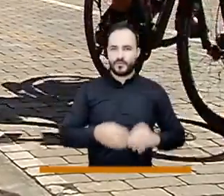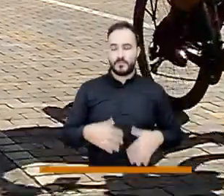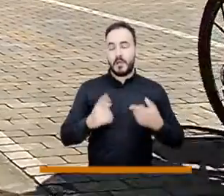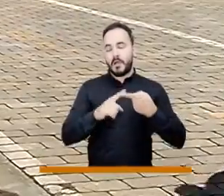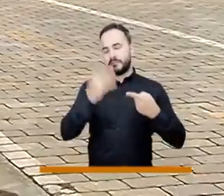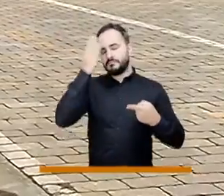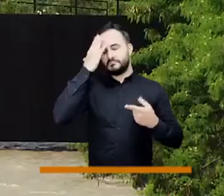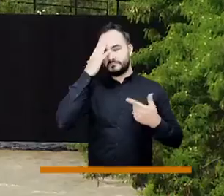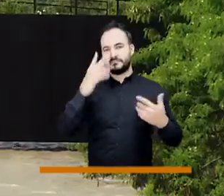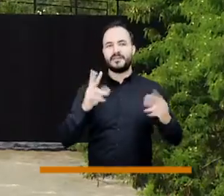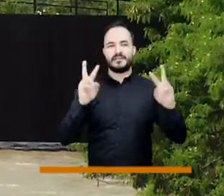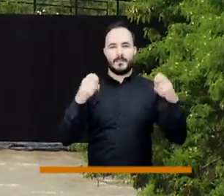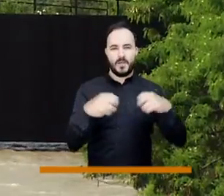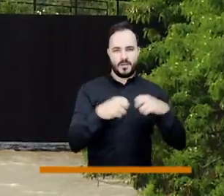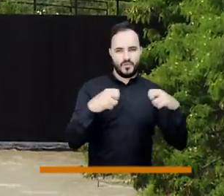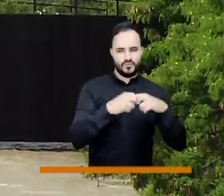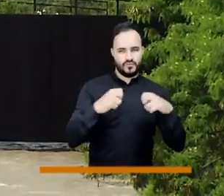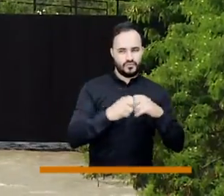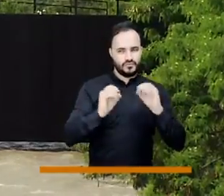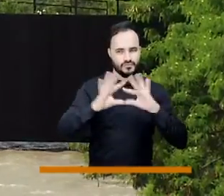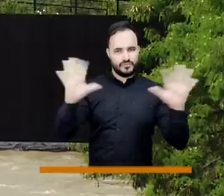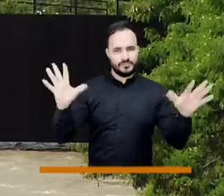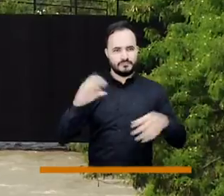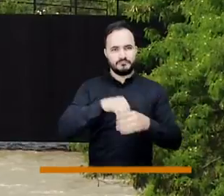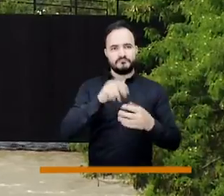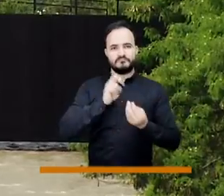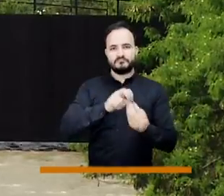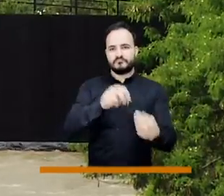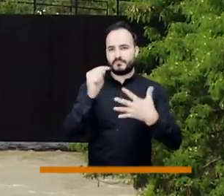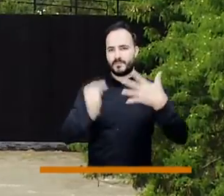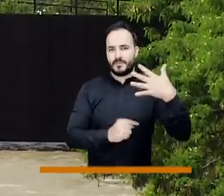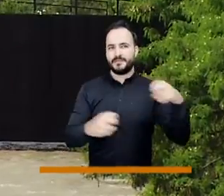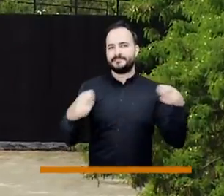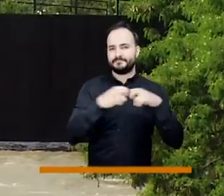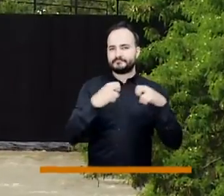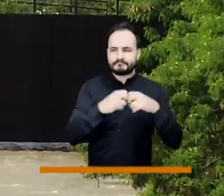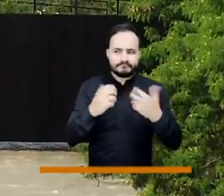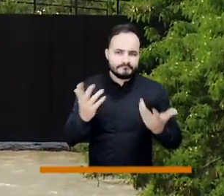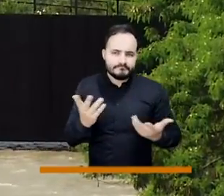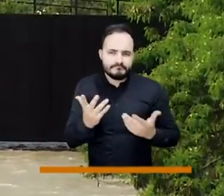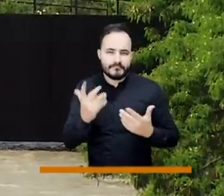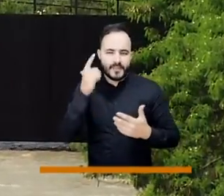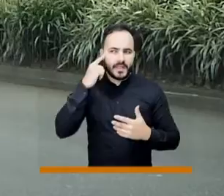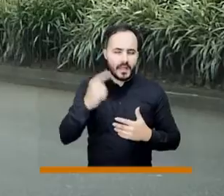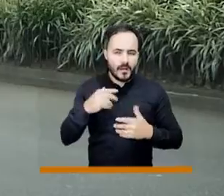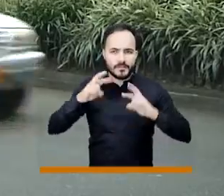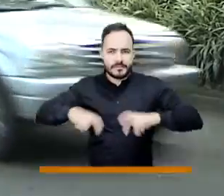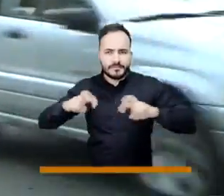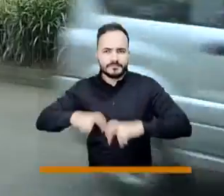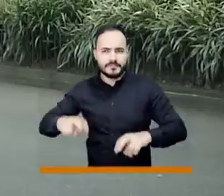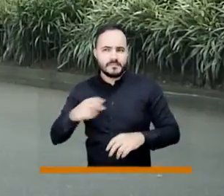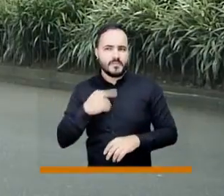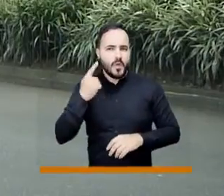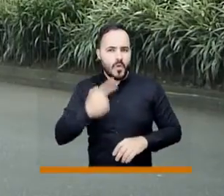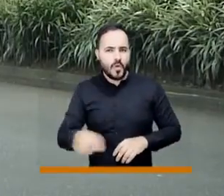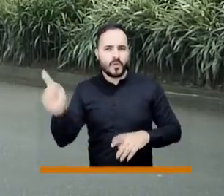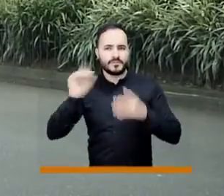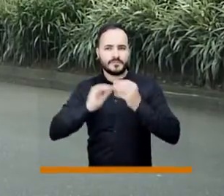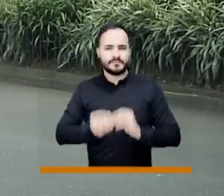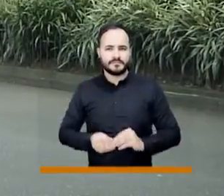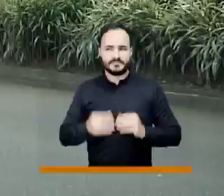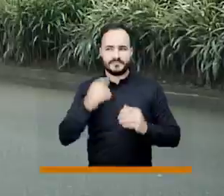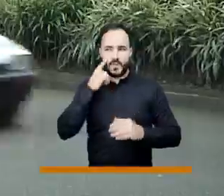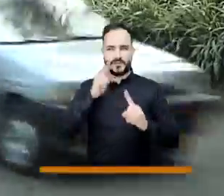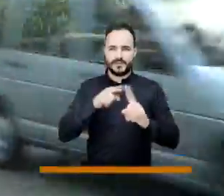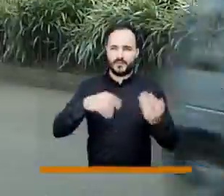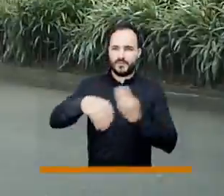tenemos en el ojo la eléctrica. ¿Cómo vamos en materia de conseguir otras fuentes para promover, obviamente, la movilidad